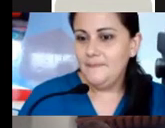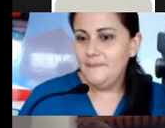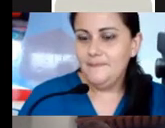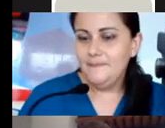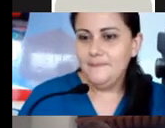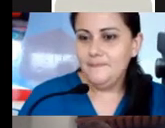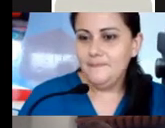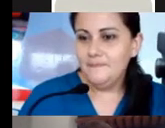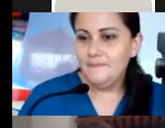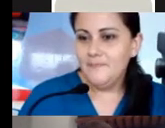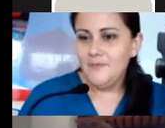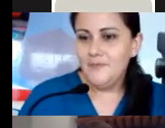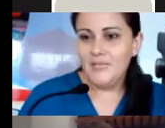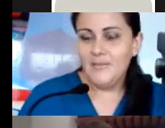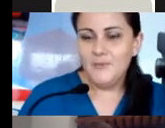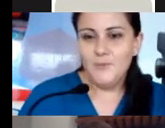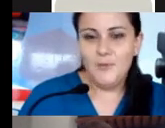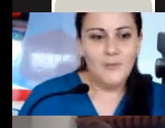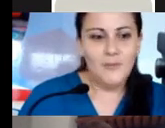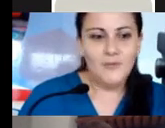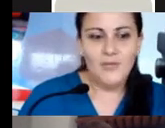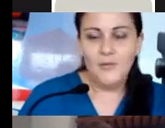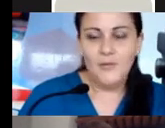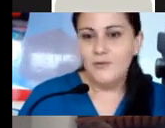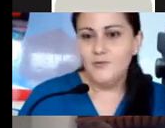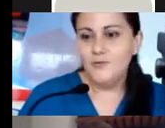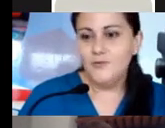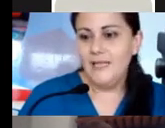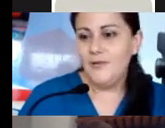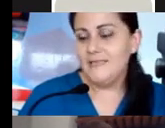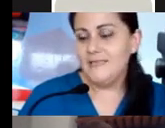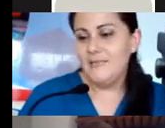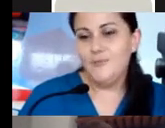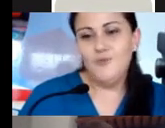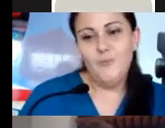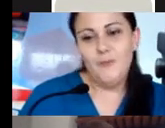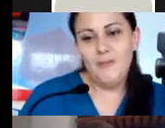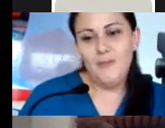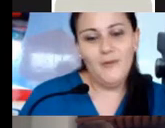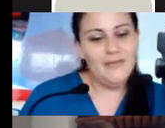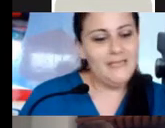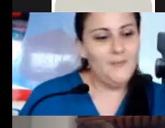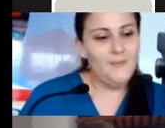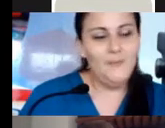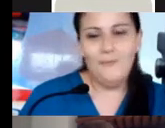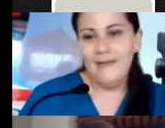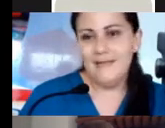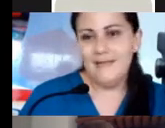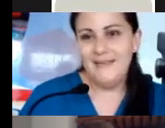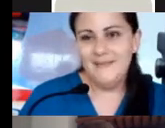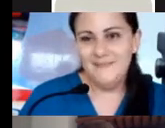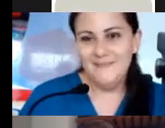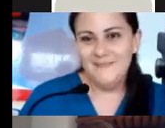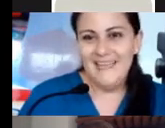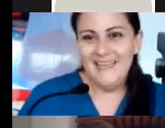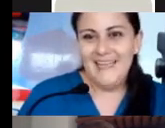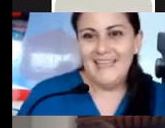está. No tenemos por el momento ninguna consulta, Leo, y estamos súper bien con el tiempo, me